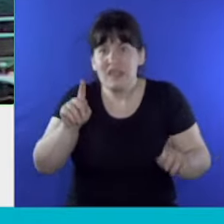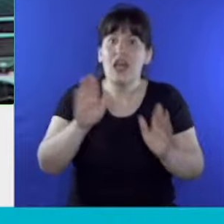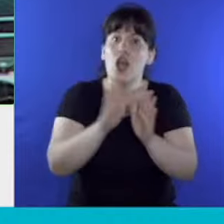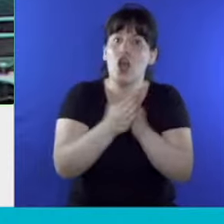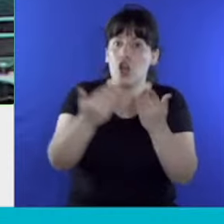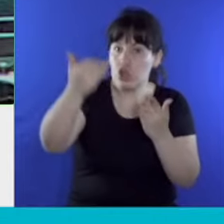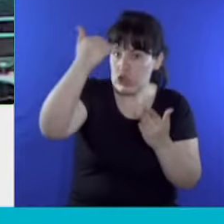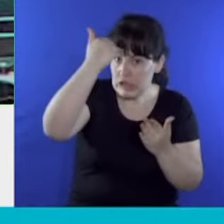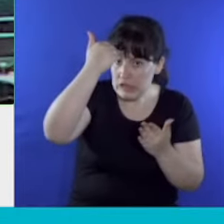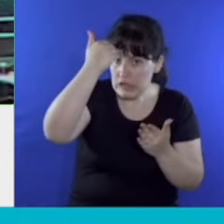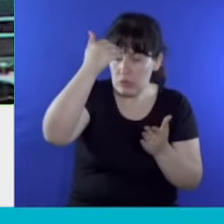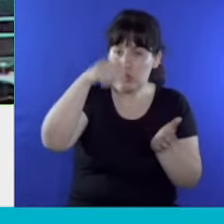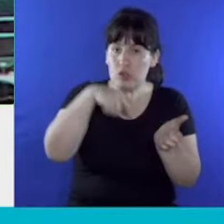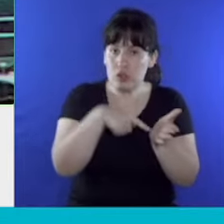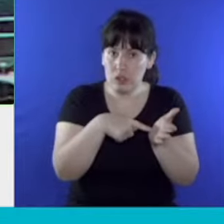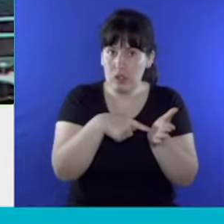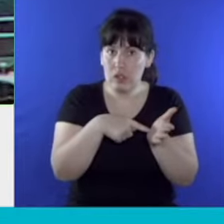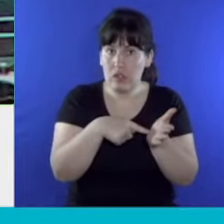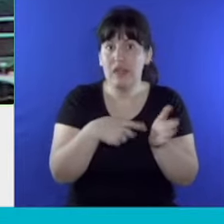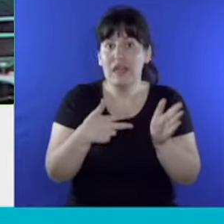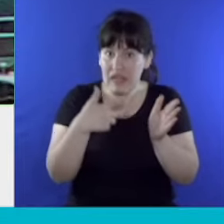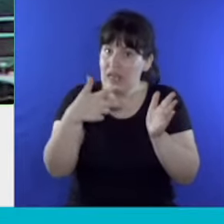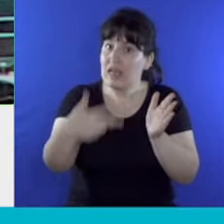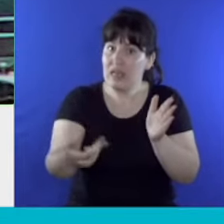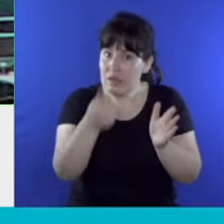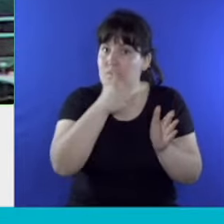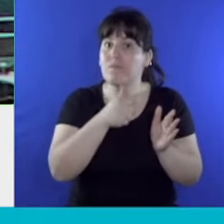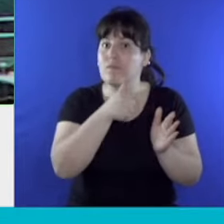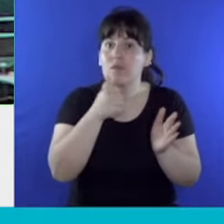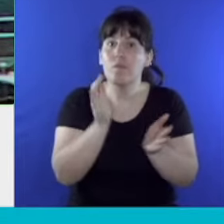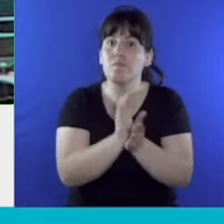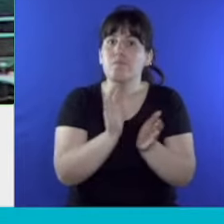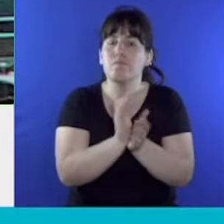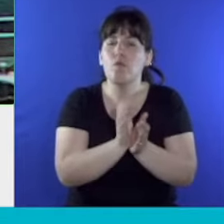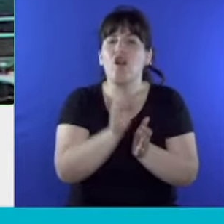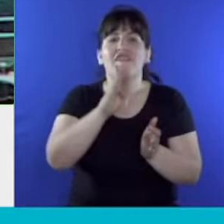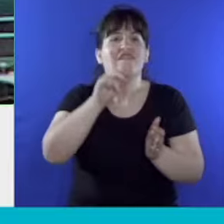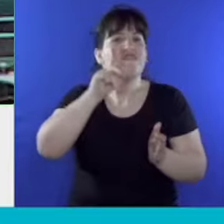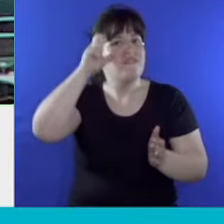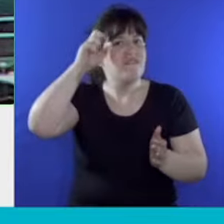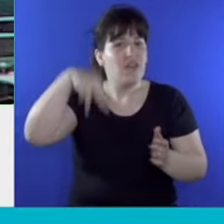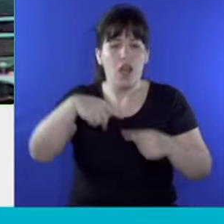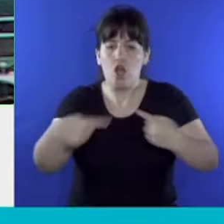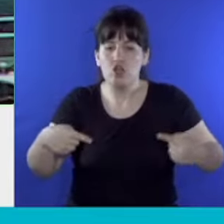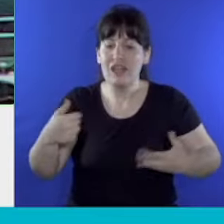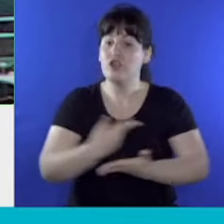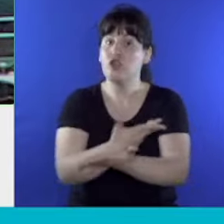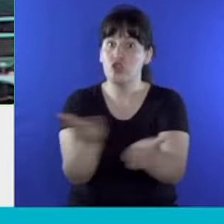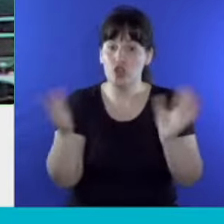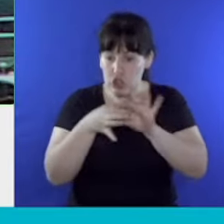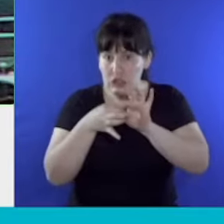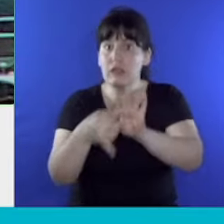Constitución, que dice que el medicamento es un bien social, está